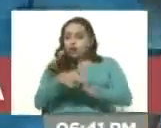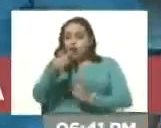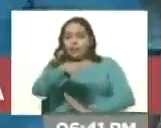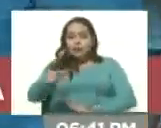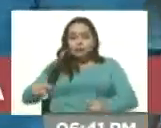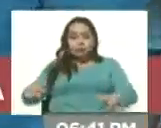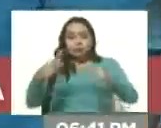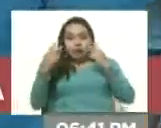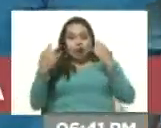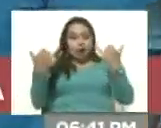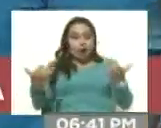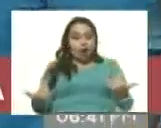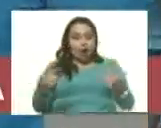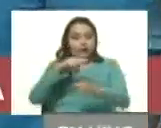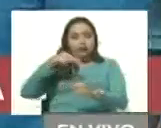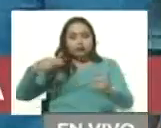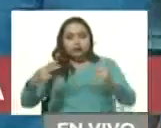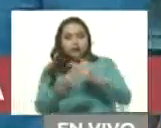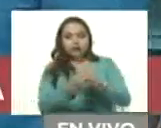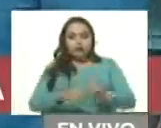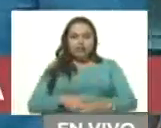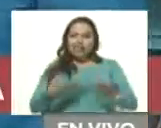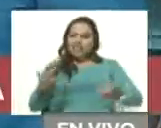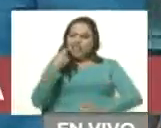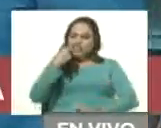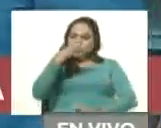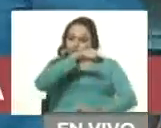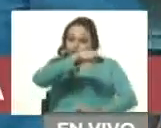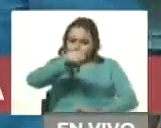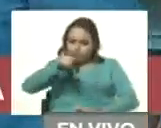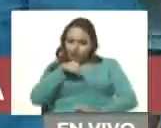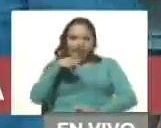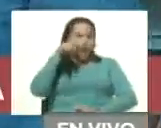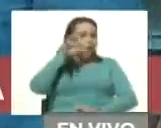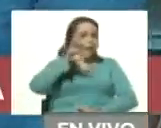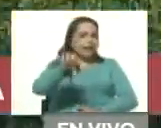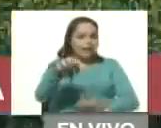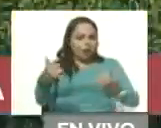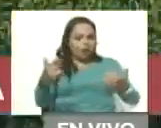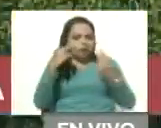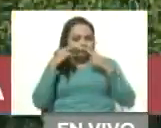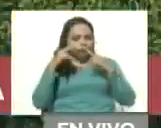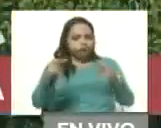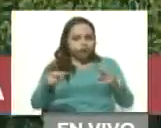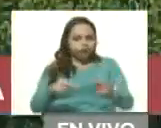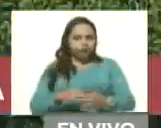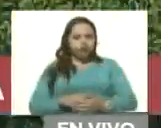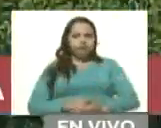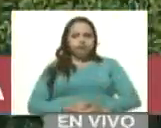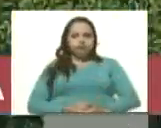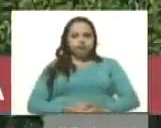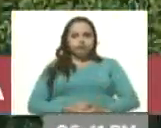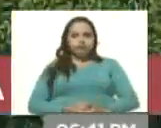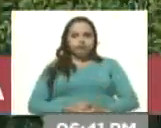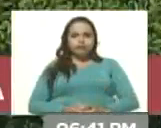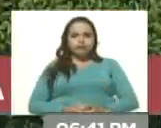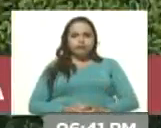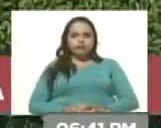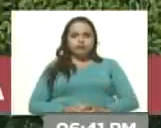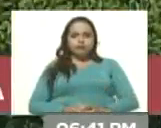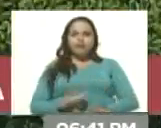horario estelar en 360 le diría a usted al país que nos está viendo es